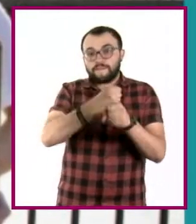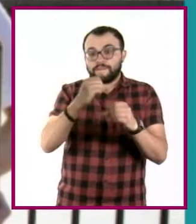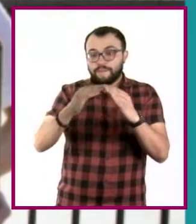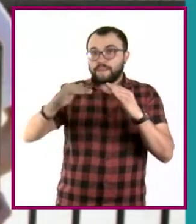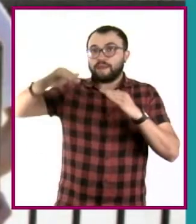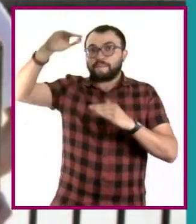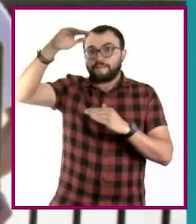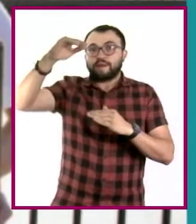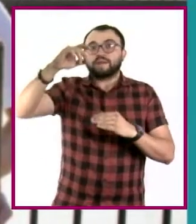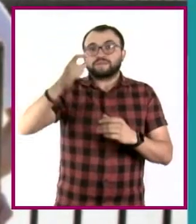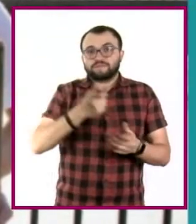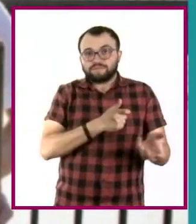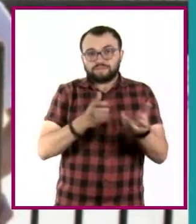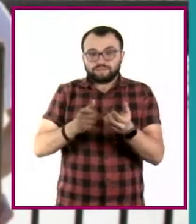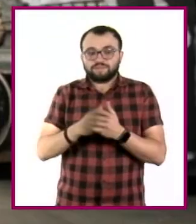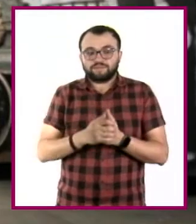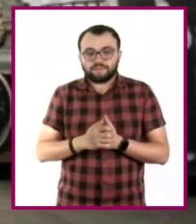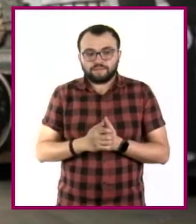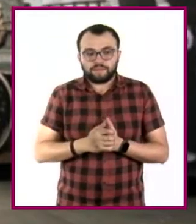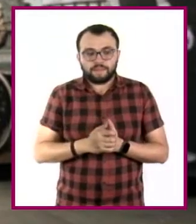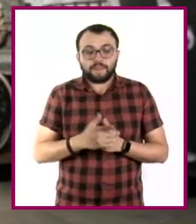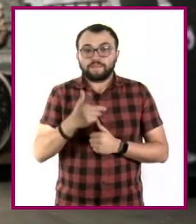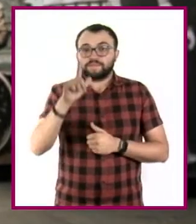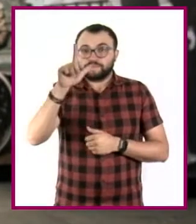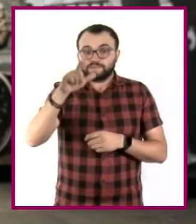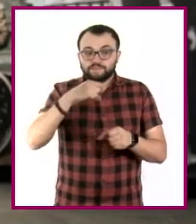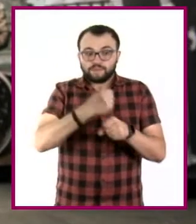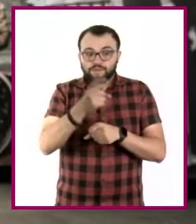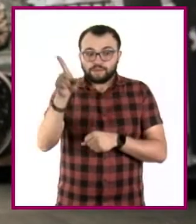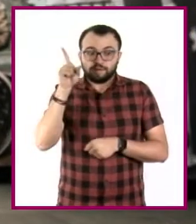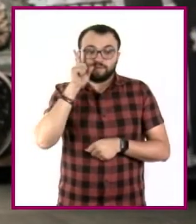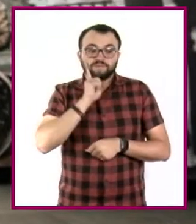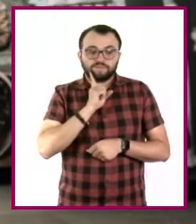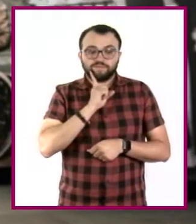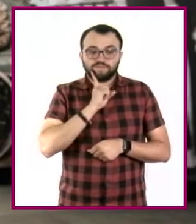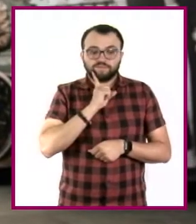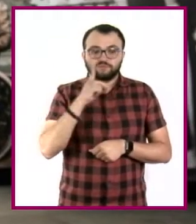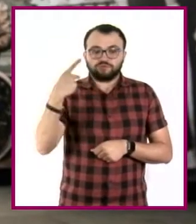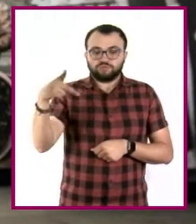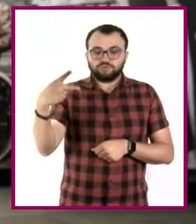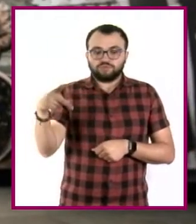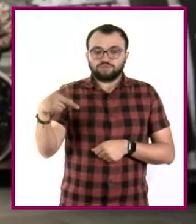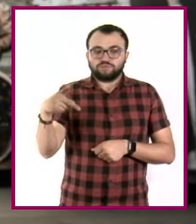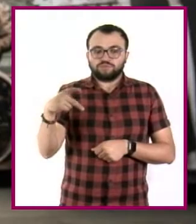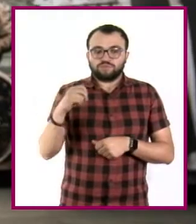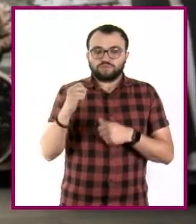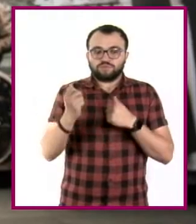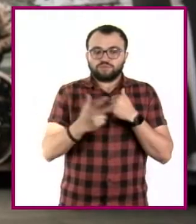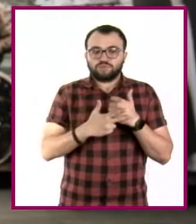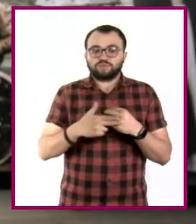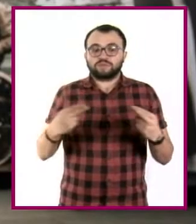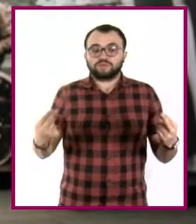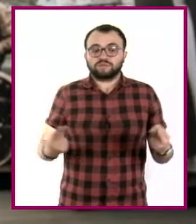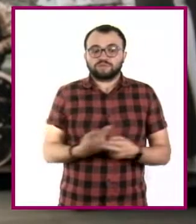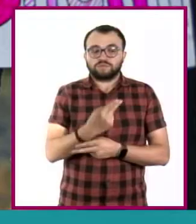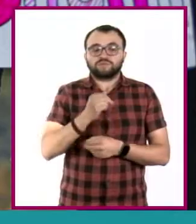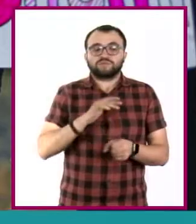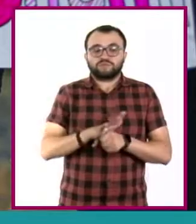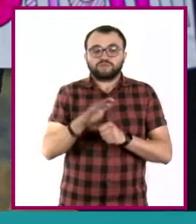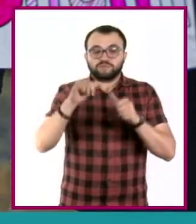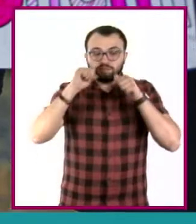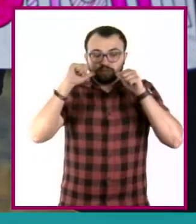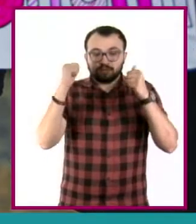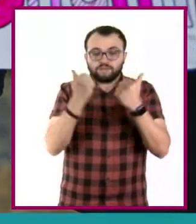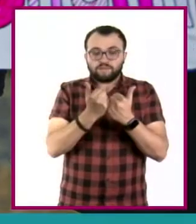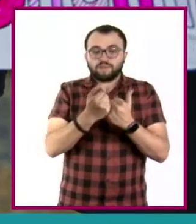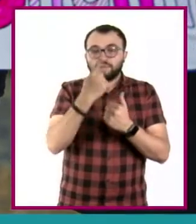años. A los 17 años, Amika George, una activista británica, fundó la organización Free Periods para